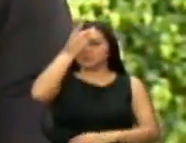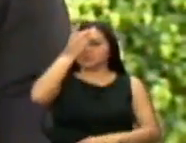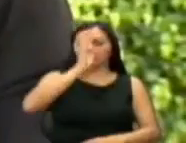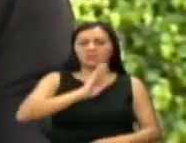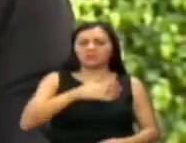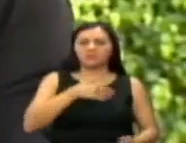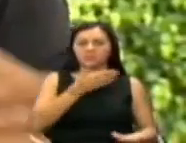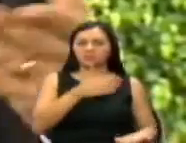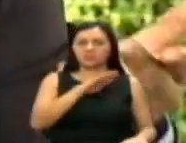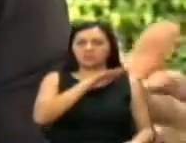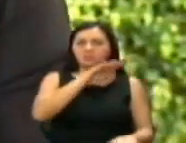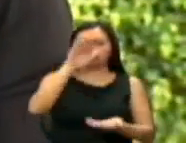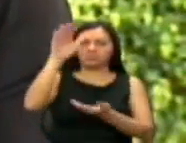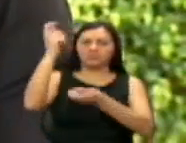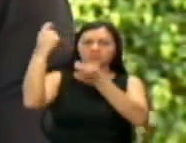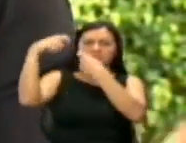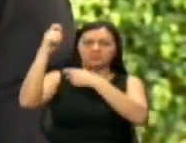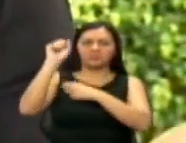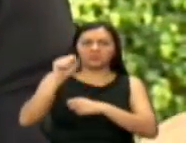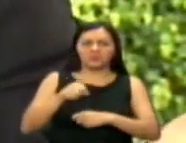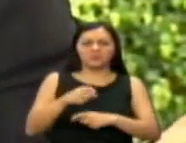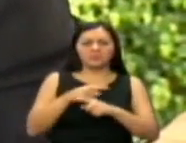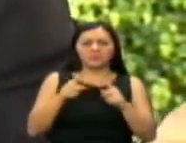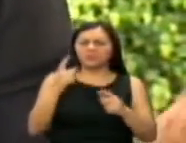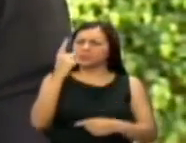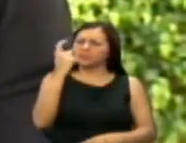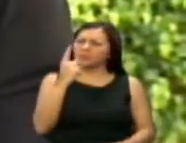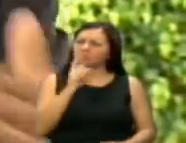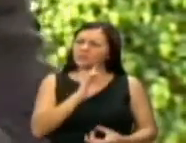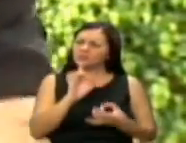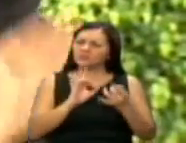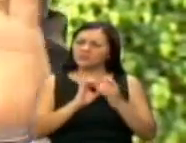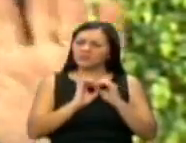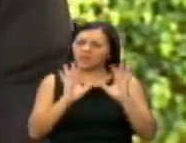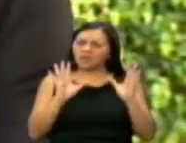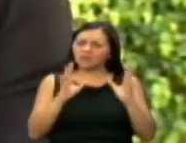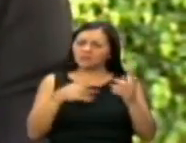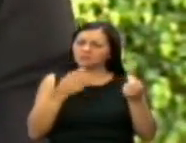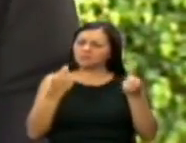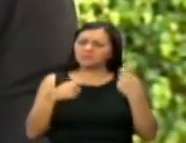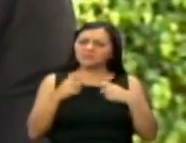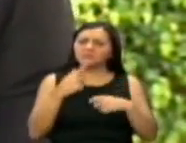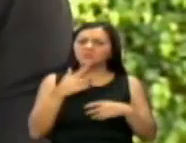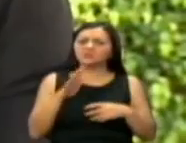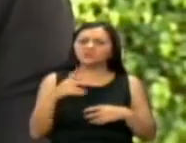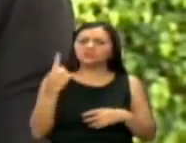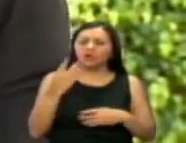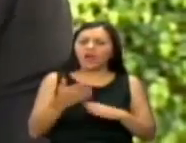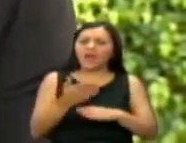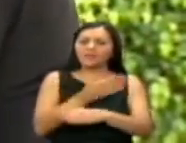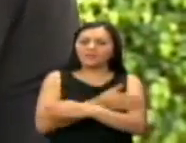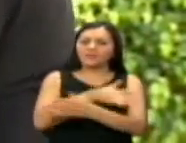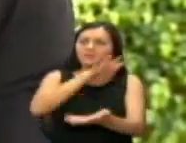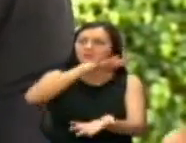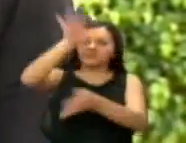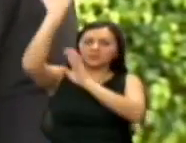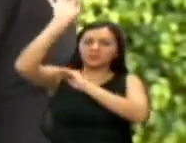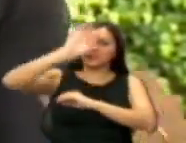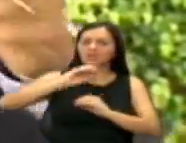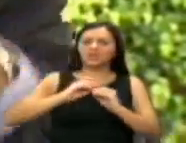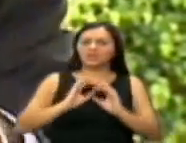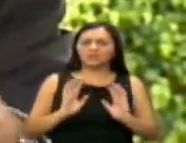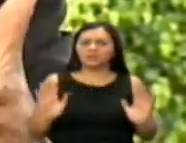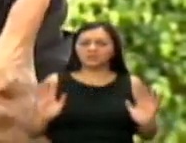para seguir vendiendo, etcétera. Pero no entiendo bien la pregunta. O sea, estamos vendiendo el petróleo, solo que anticipadamente, ¿cómo venderlo después?